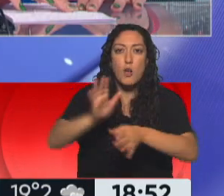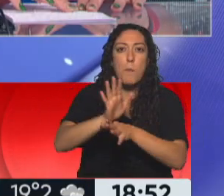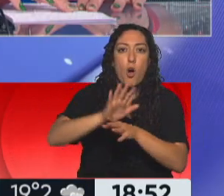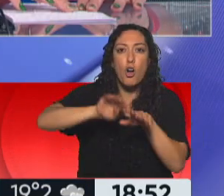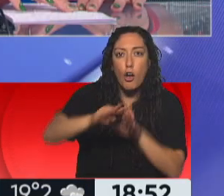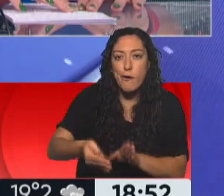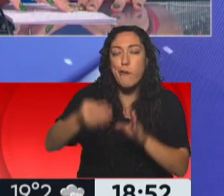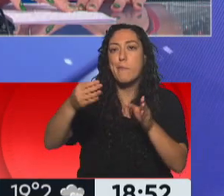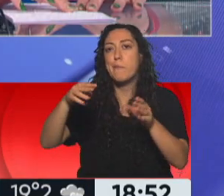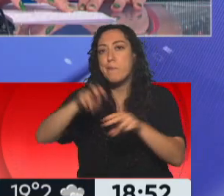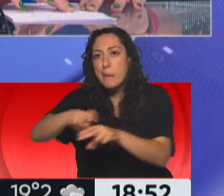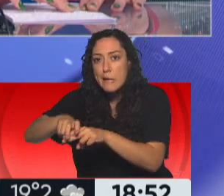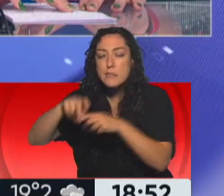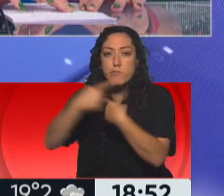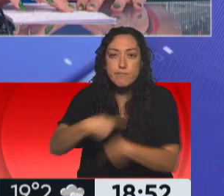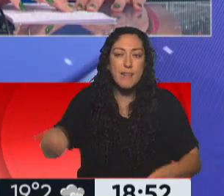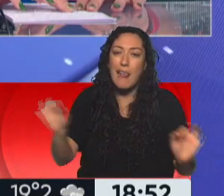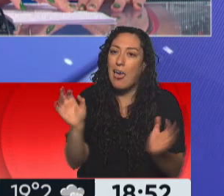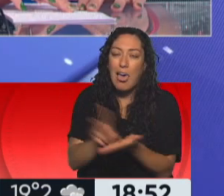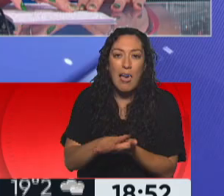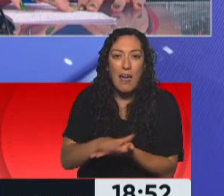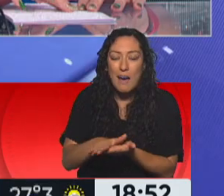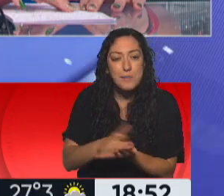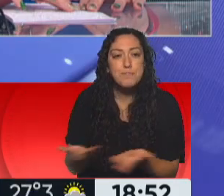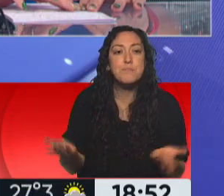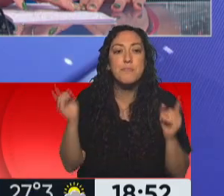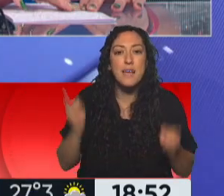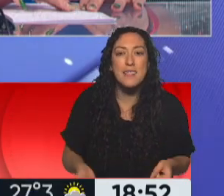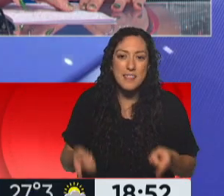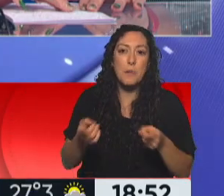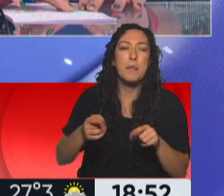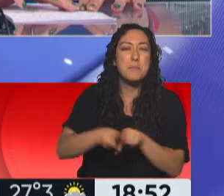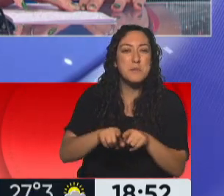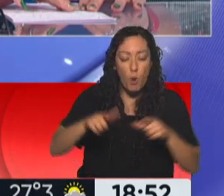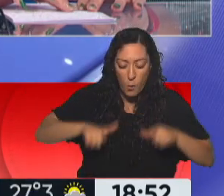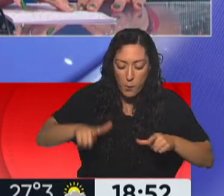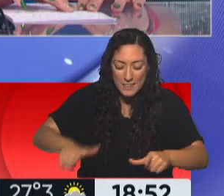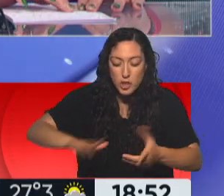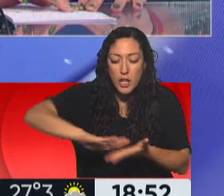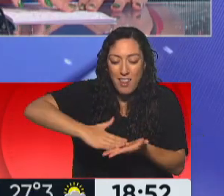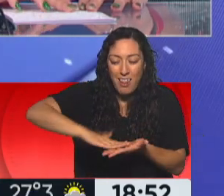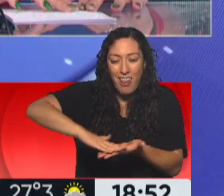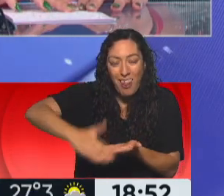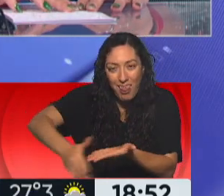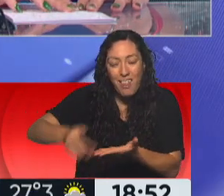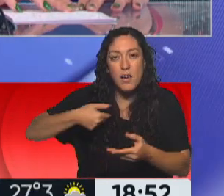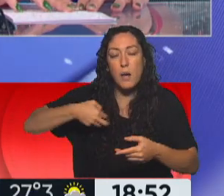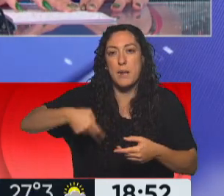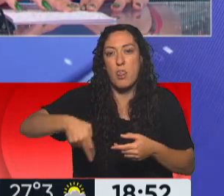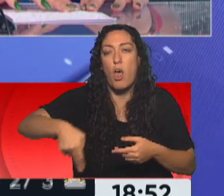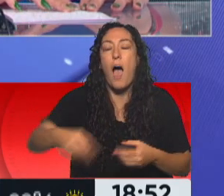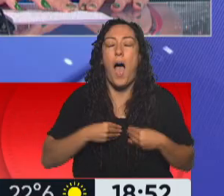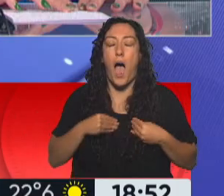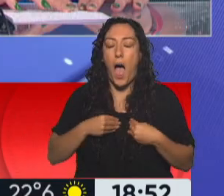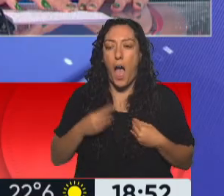por obstáculos y muchas veces que tengan referencias como por ejemplo las baldosas con texturas. Muchas veces nos pasa que vamos